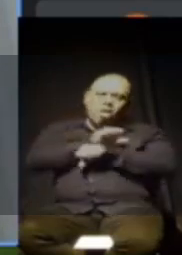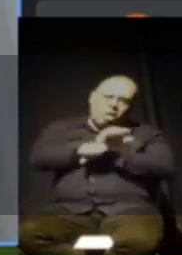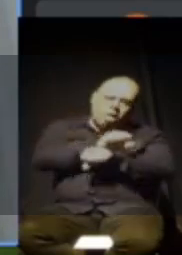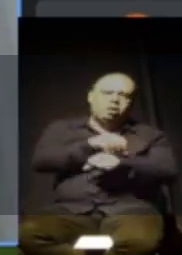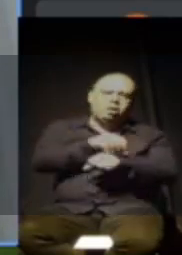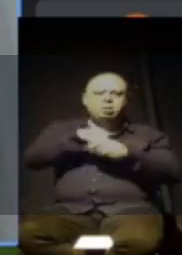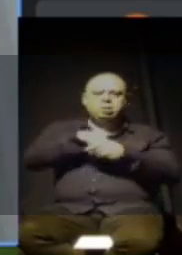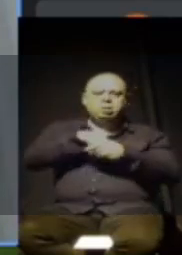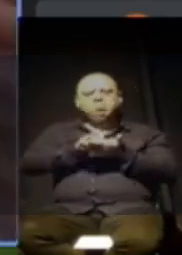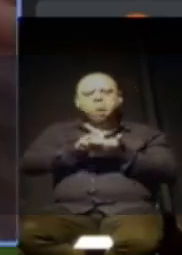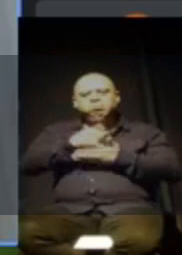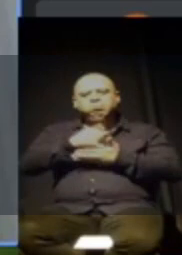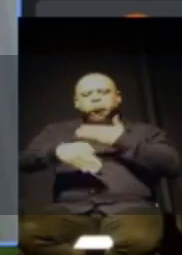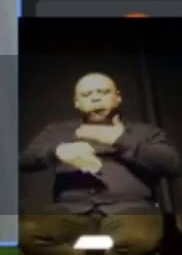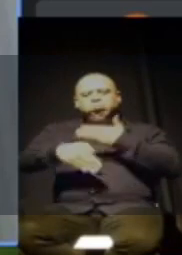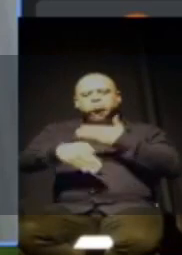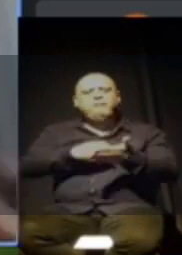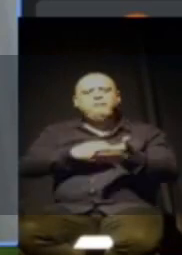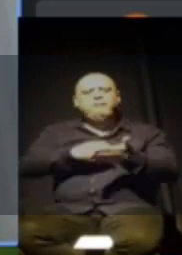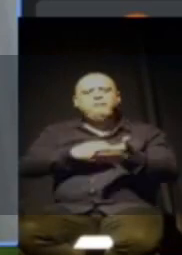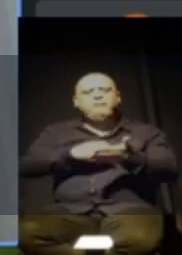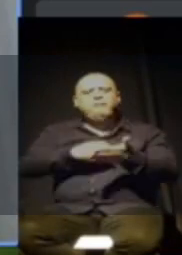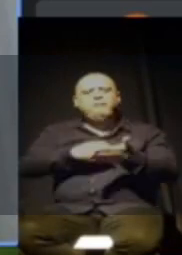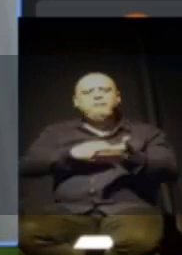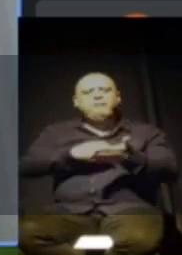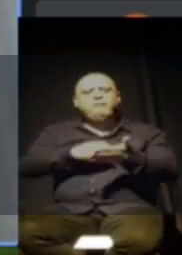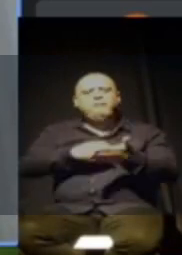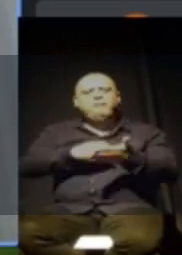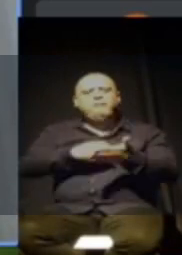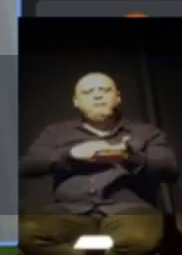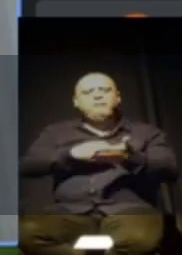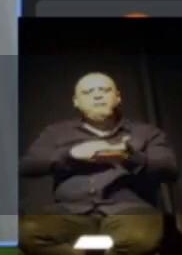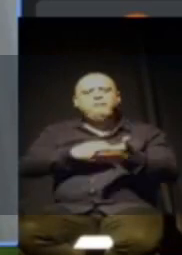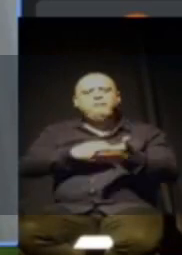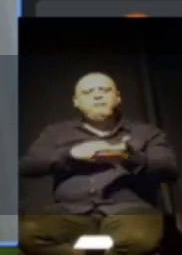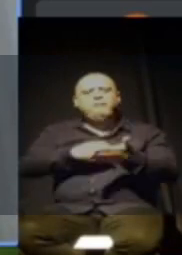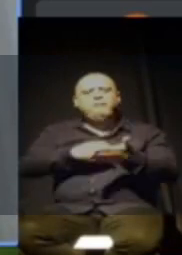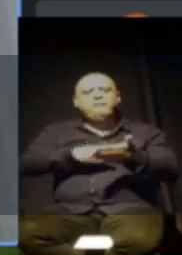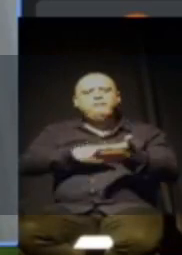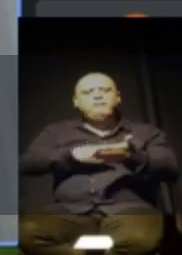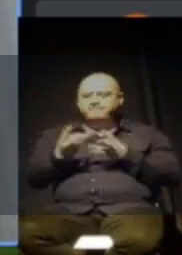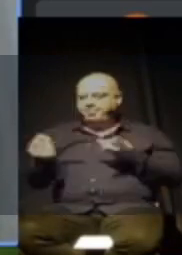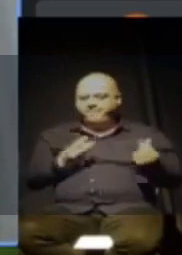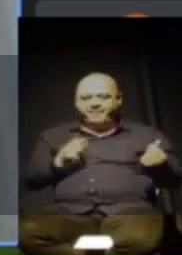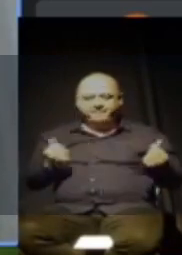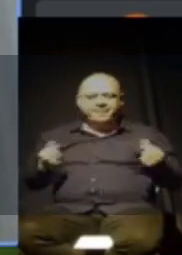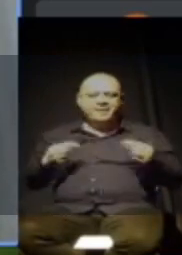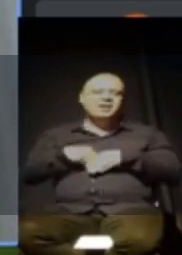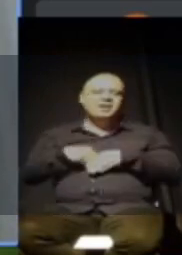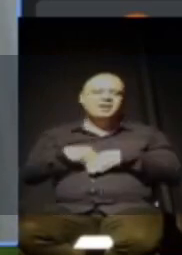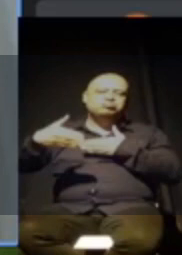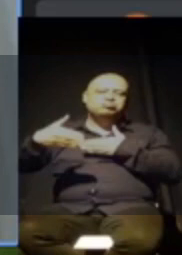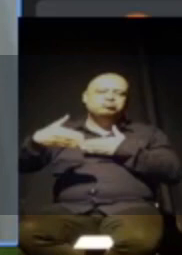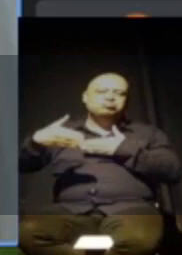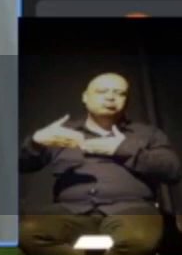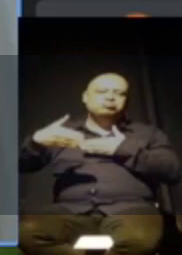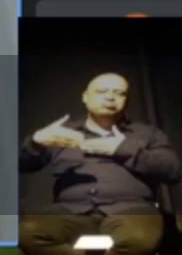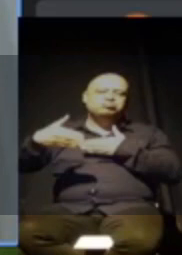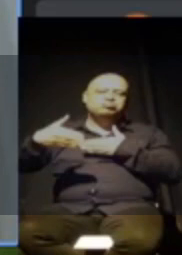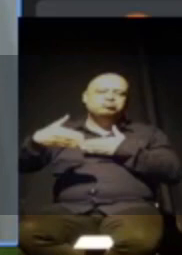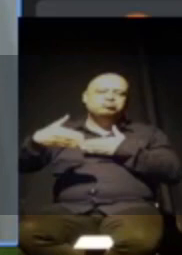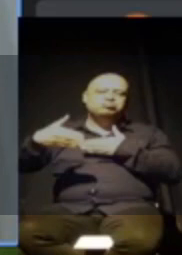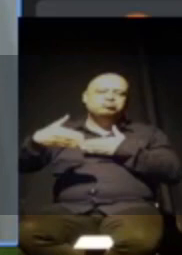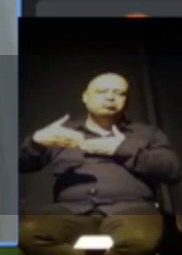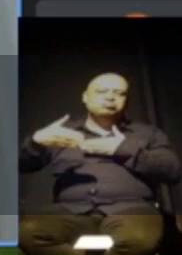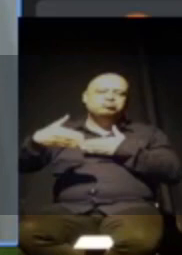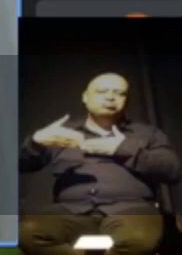elementos tanto en las lógicas esclavistas de captura y de depredación como de las lógicas lógicas coloniales de ocupación y de extracción, e